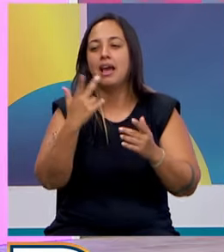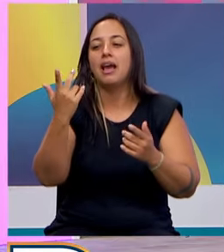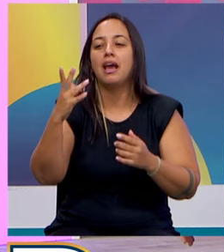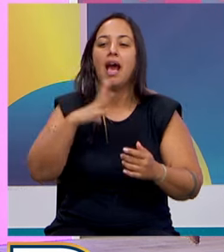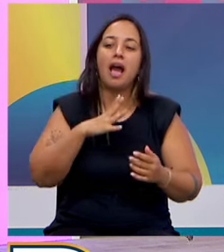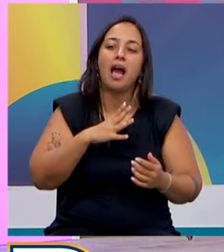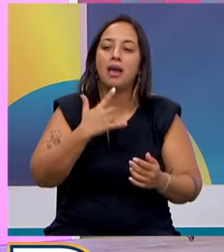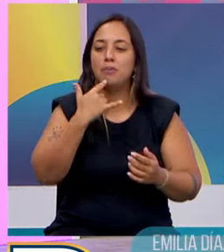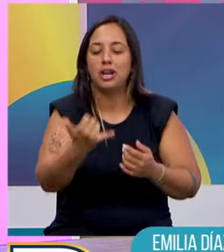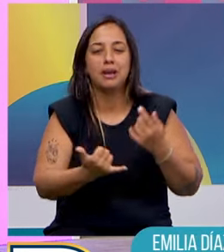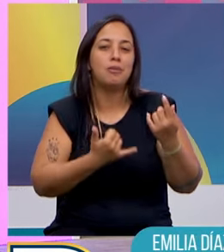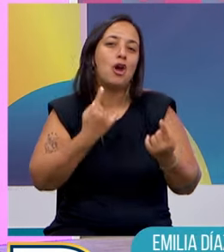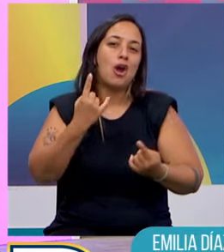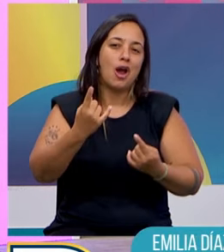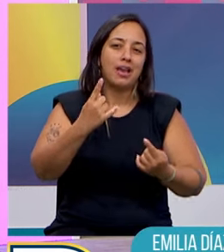de la pastilla digital.